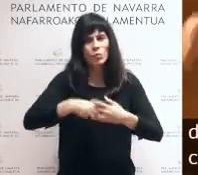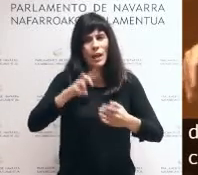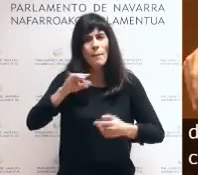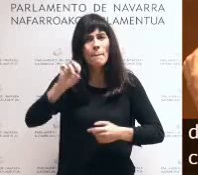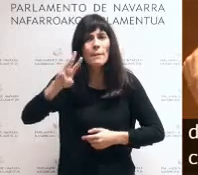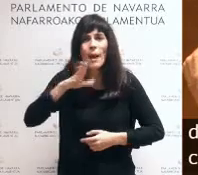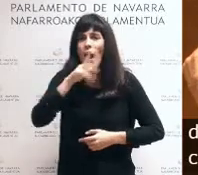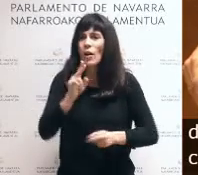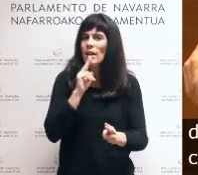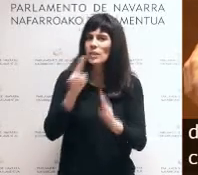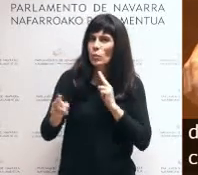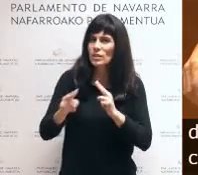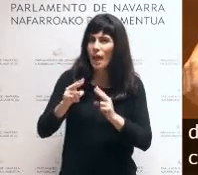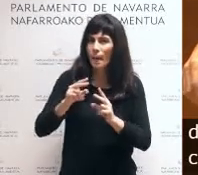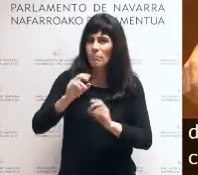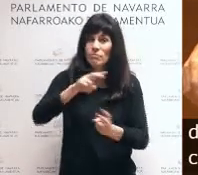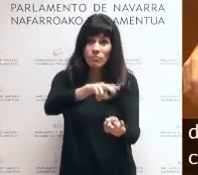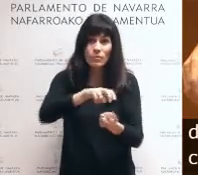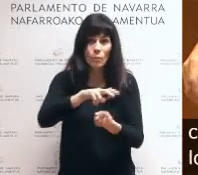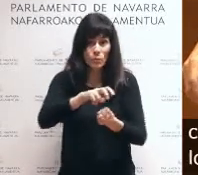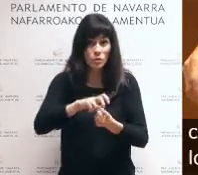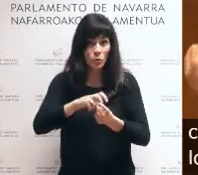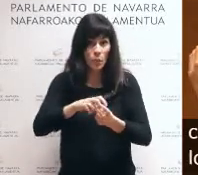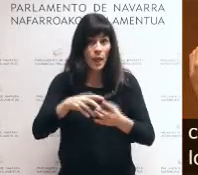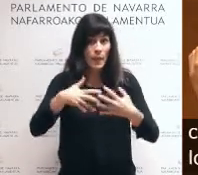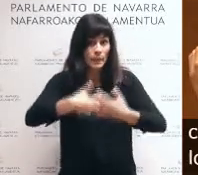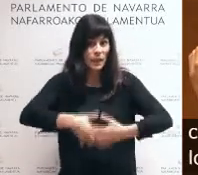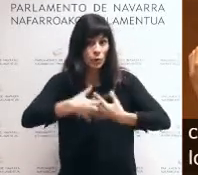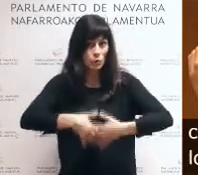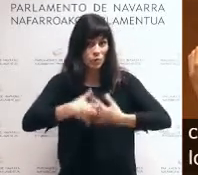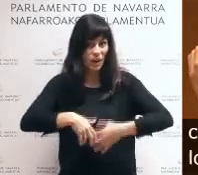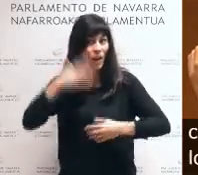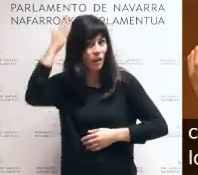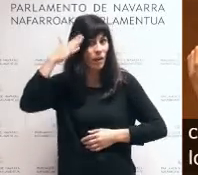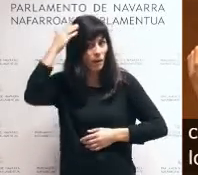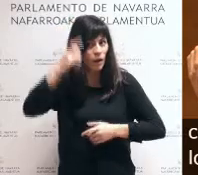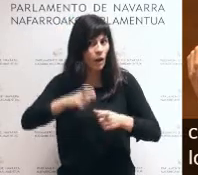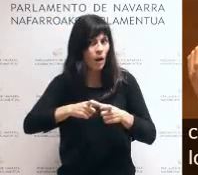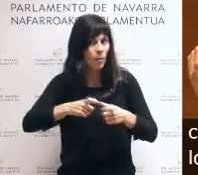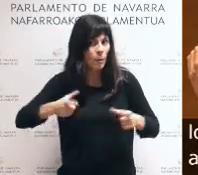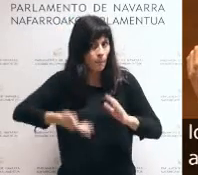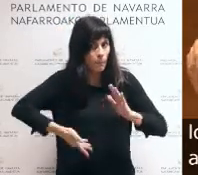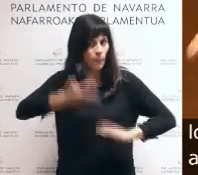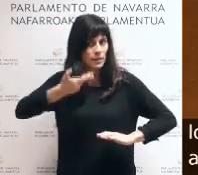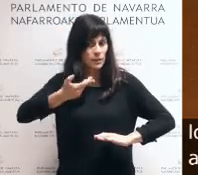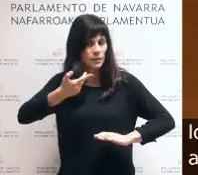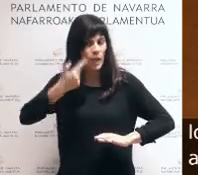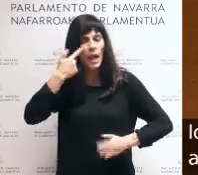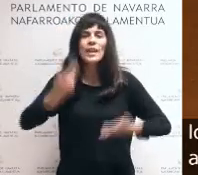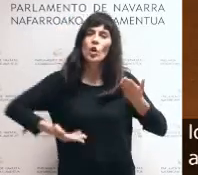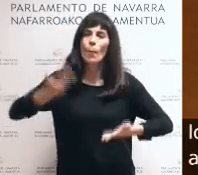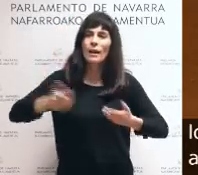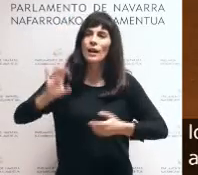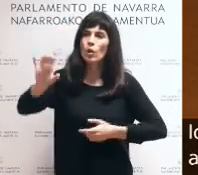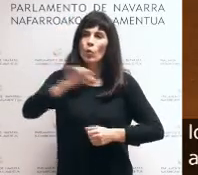los impuestos a la industria y a la empresa navarra. Ahora por fin se avienen a equipararlos en algunos casos al resto de territorios y comunidades, si bien